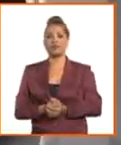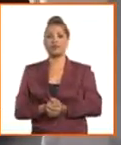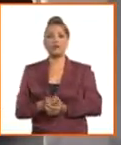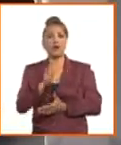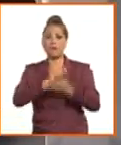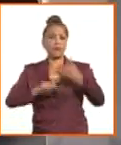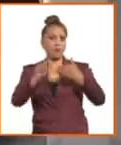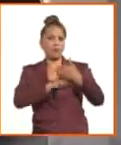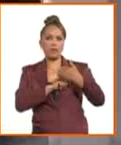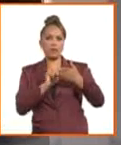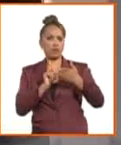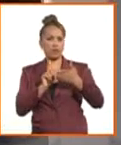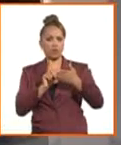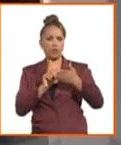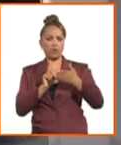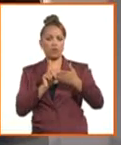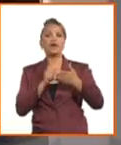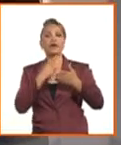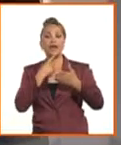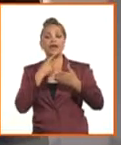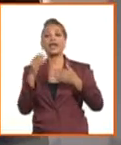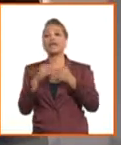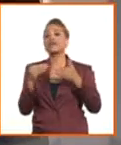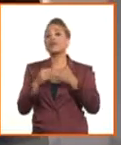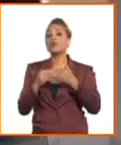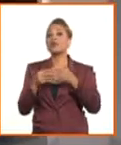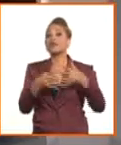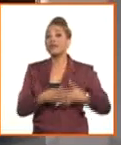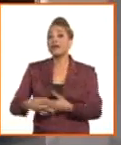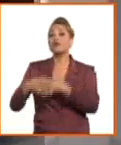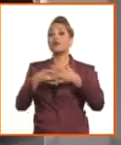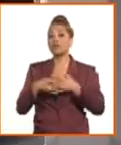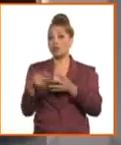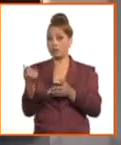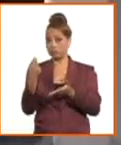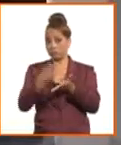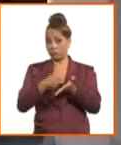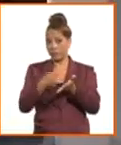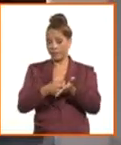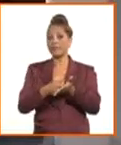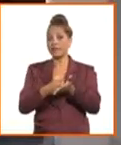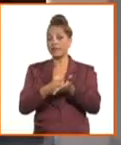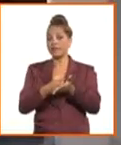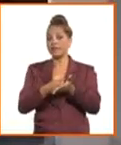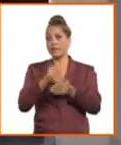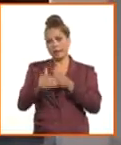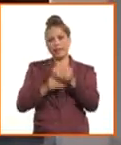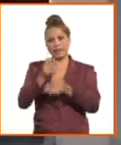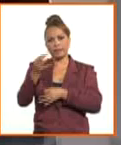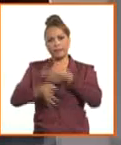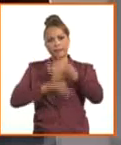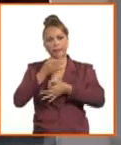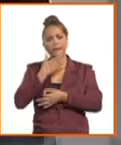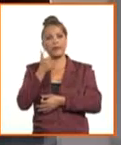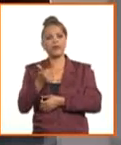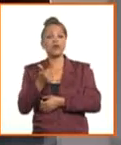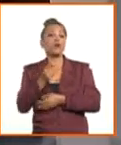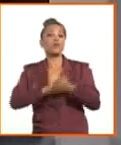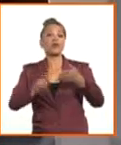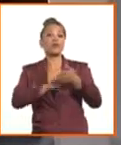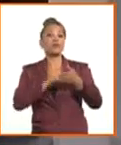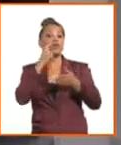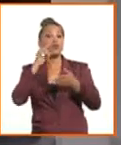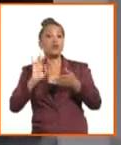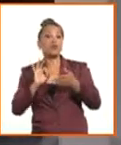o sea, excepto el dólar estadounidense en efectivo, en lo cual nos vamos a referir más adelante. No es que esté prohibido hoy que